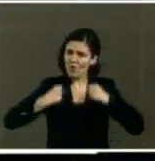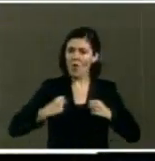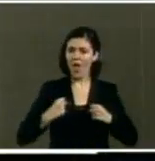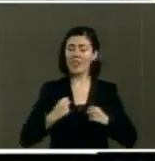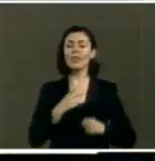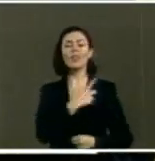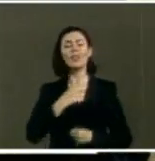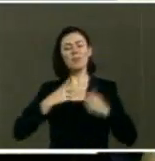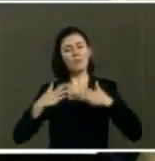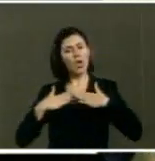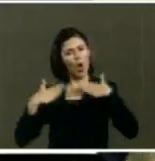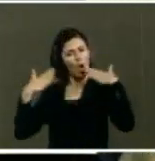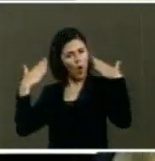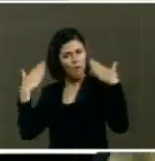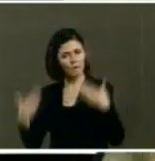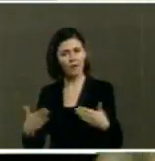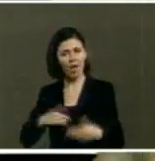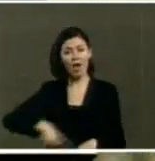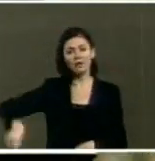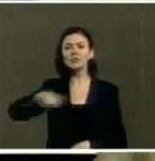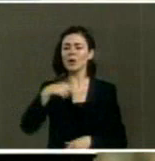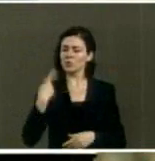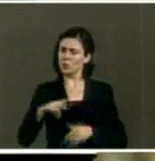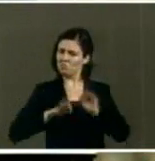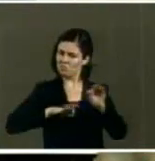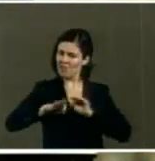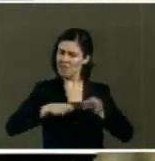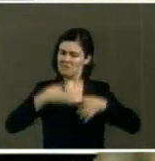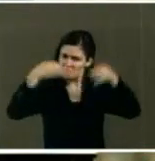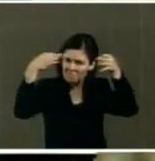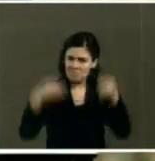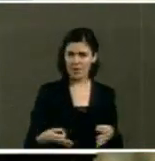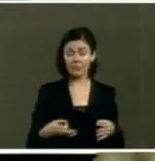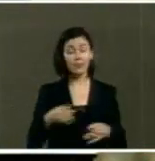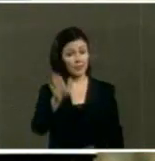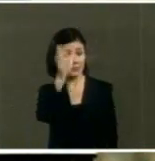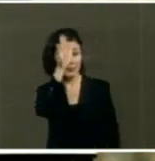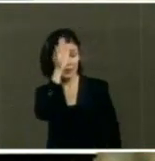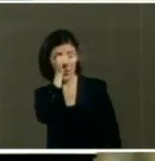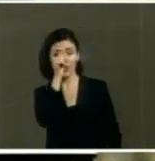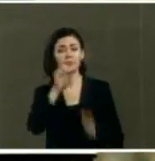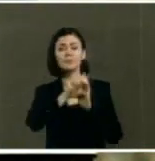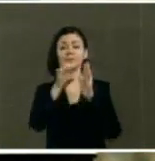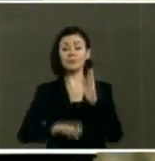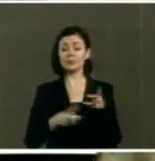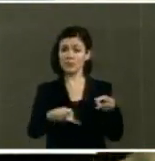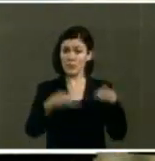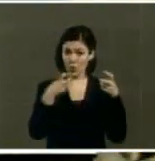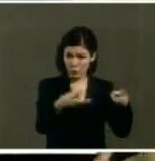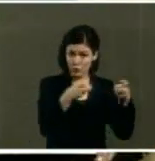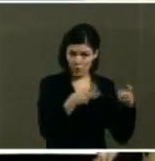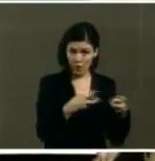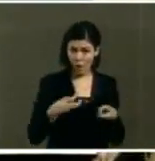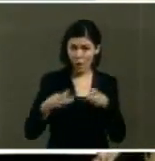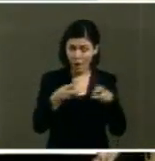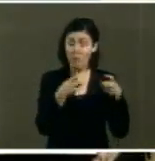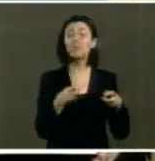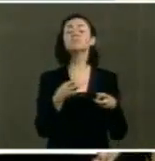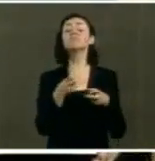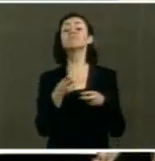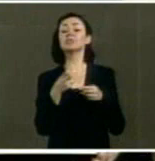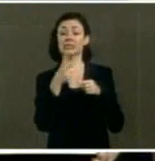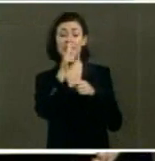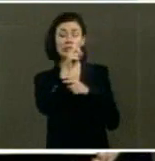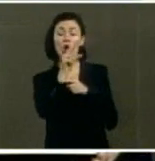eficaces. Hay que recordar que tan solo el robo sigue representando más del 80% de